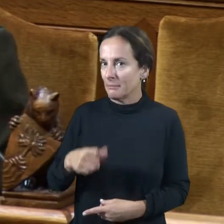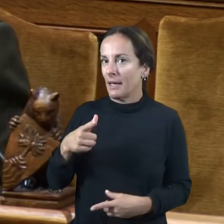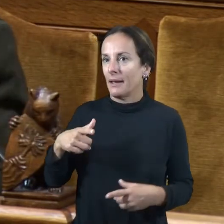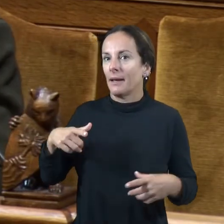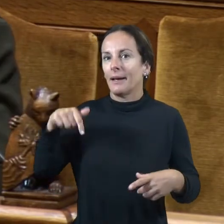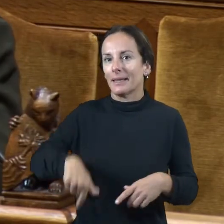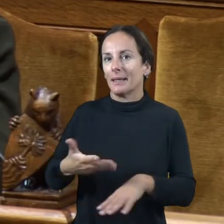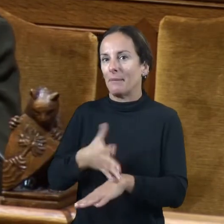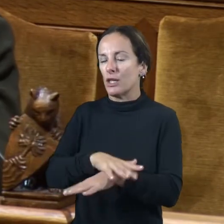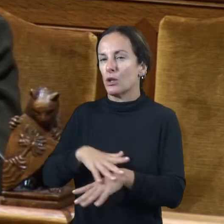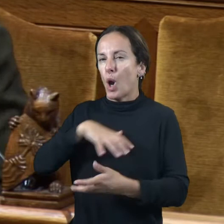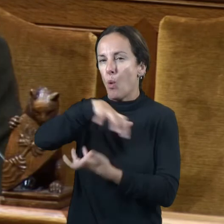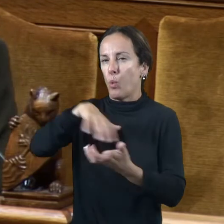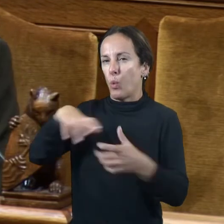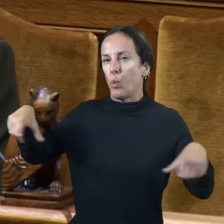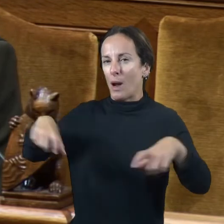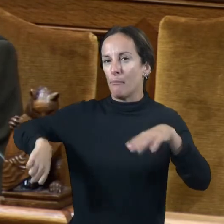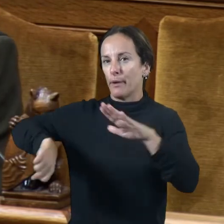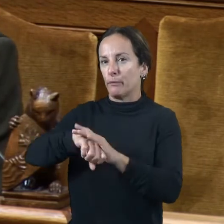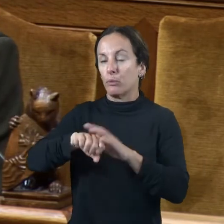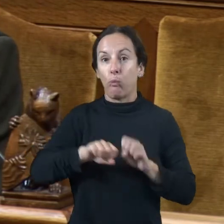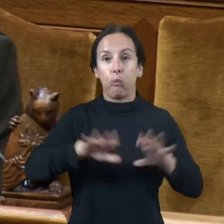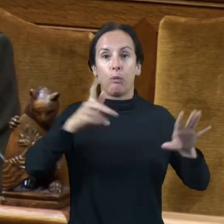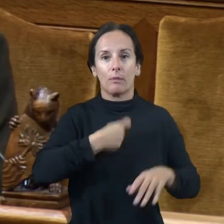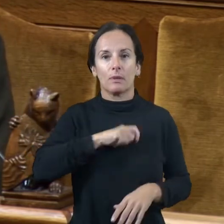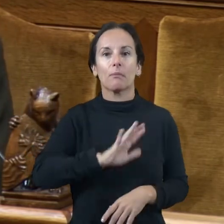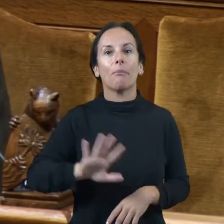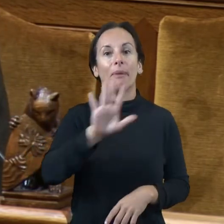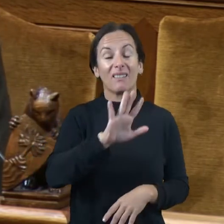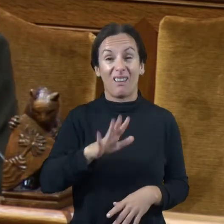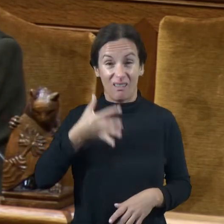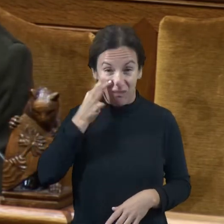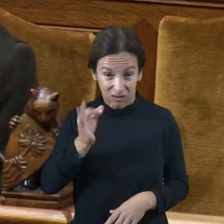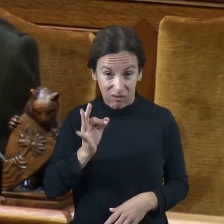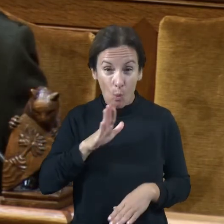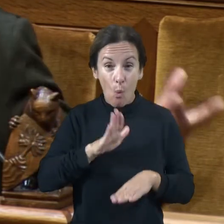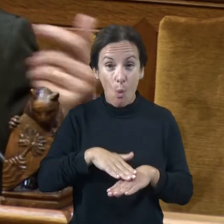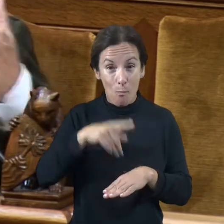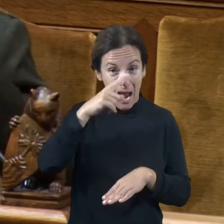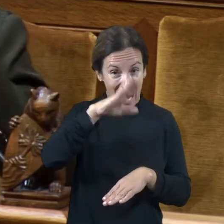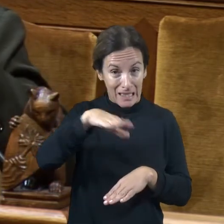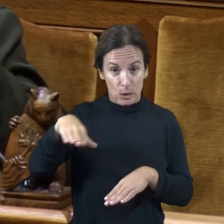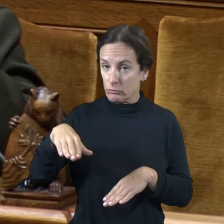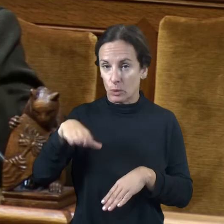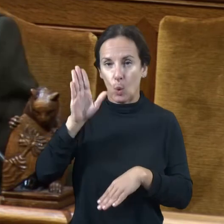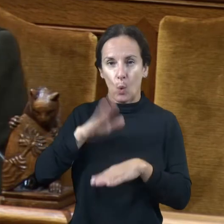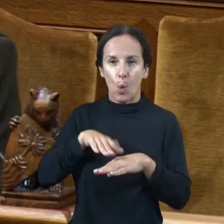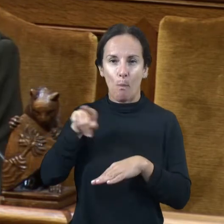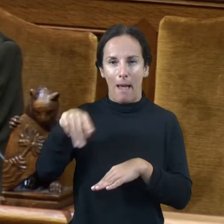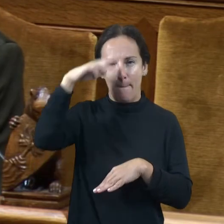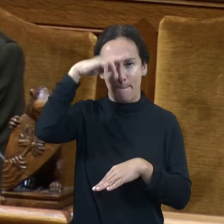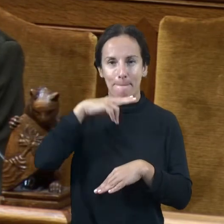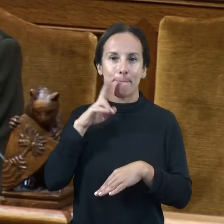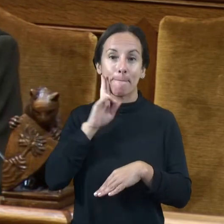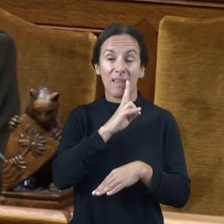futbol y aquí el gran culpable muchas veces no son los niños sino los padres y lo que dice Raquel que lo mejor haurían de crear